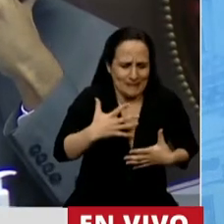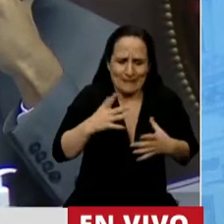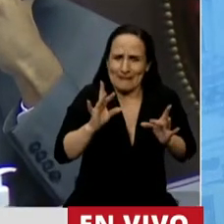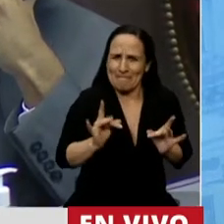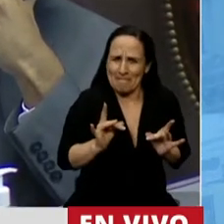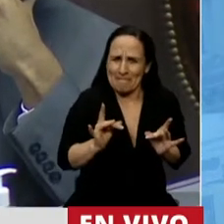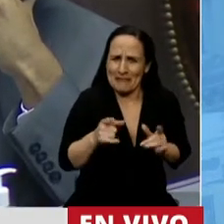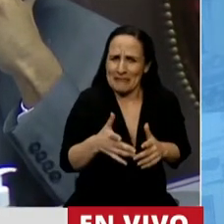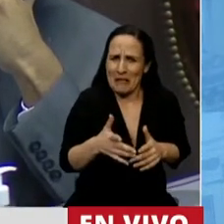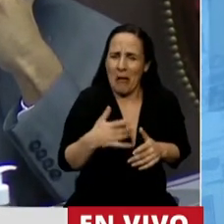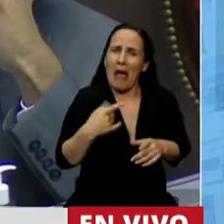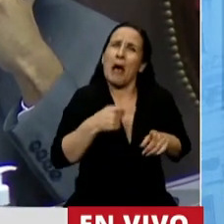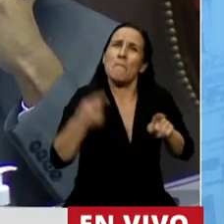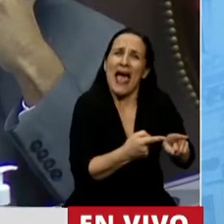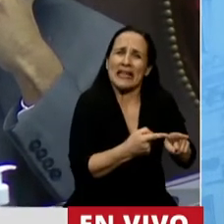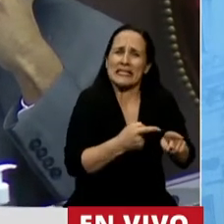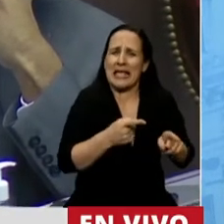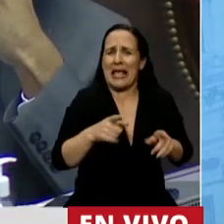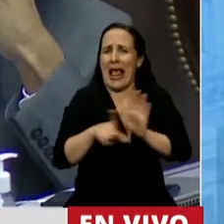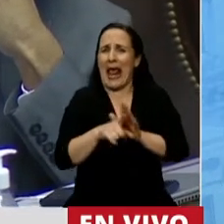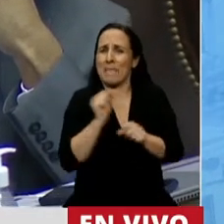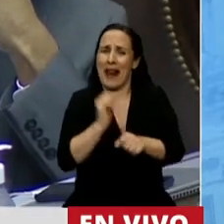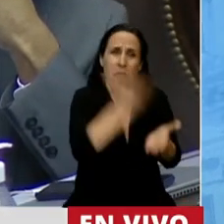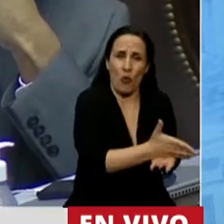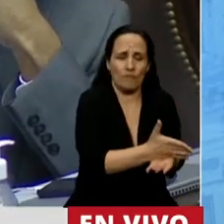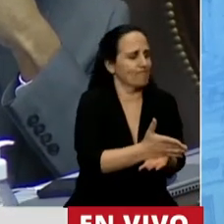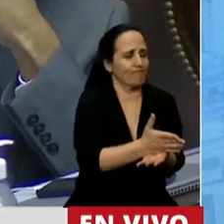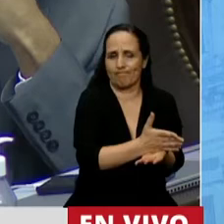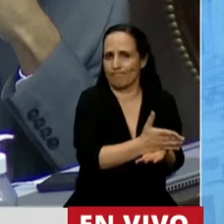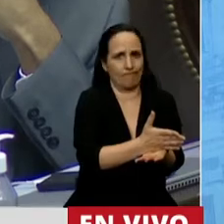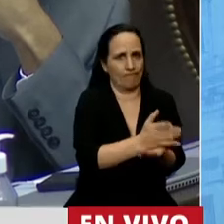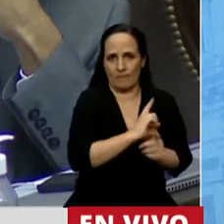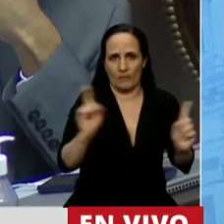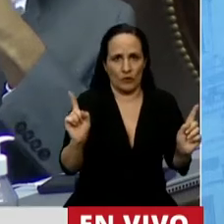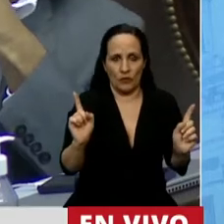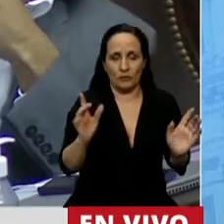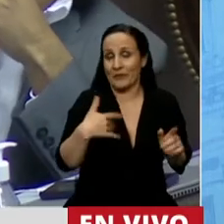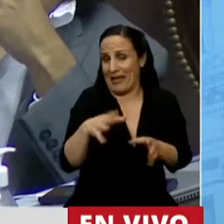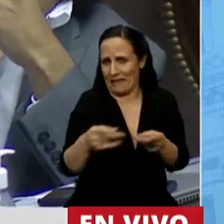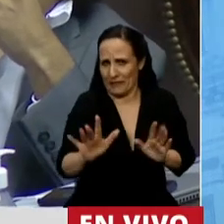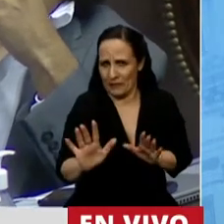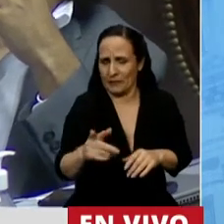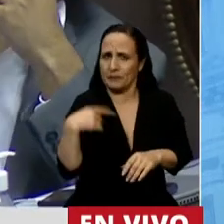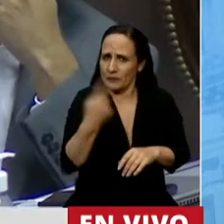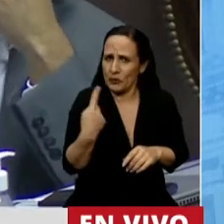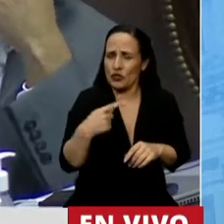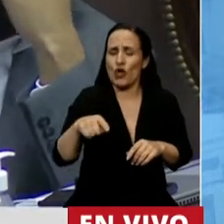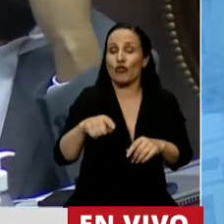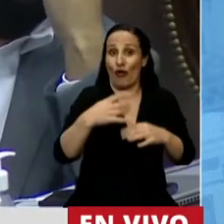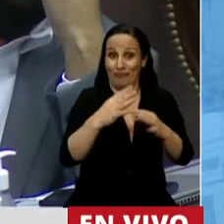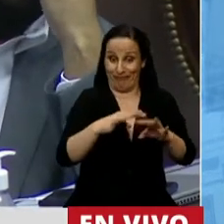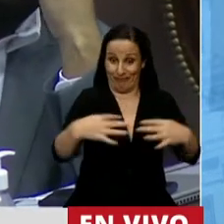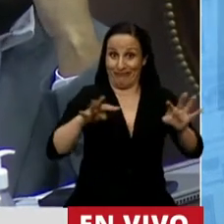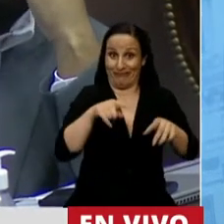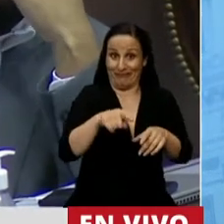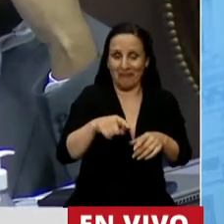ser perseguida ni castigada por la ley penal. Presidente, para ir redondeando y para ir cerrando, mientras que nosotros debatimos en este recinto